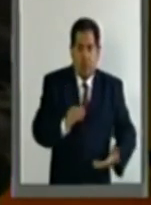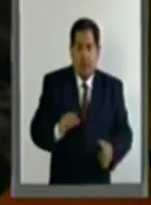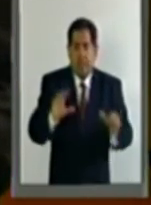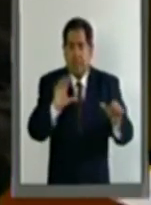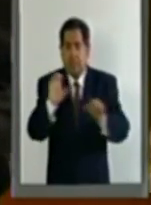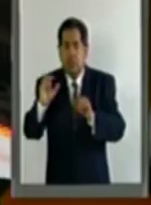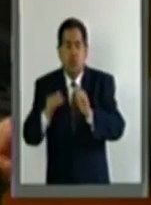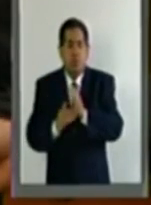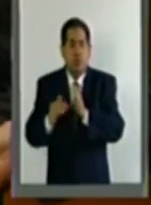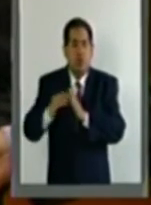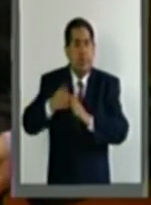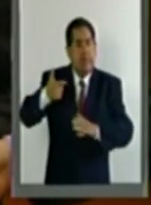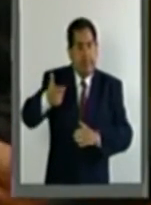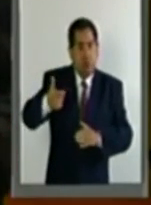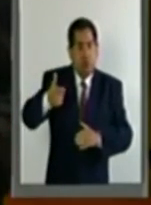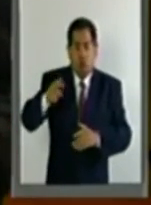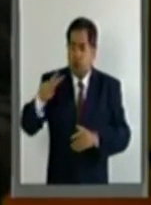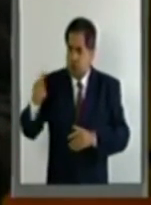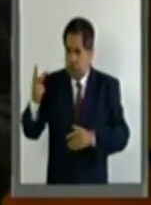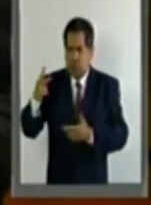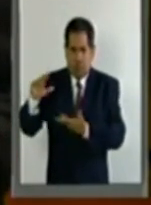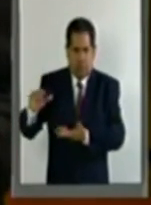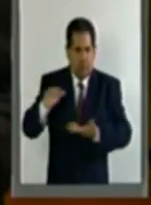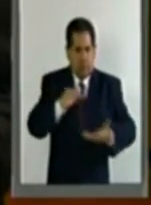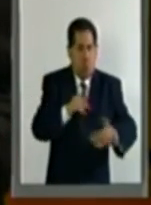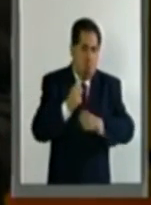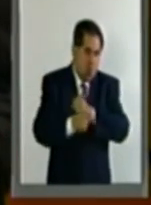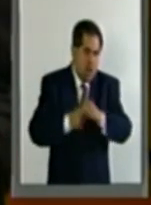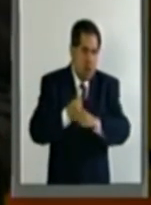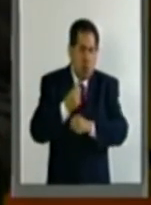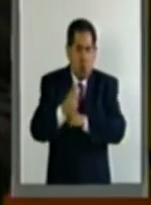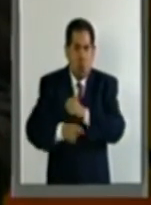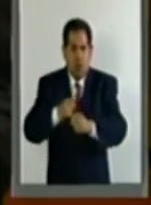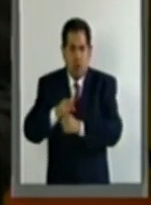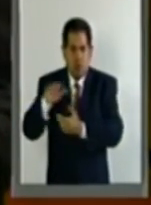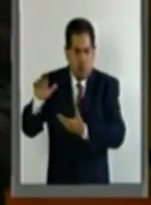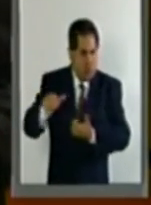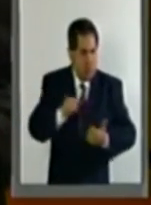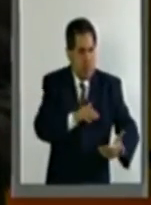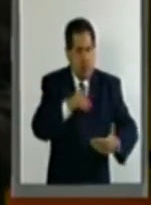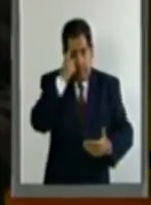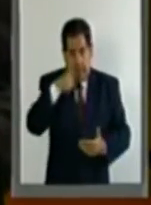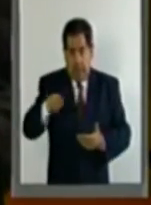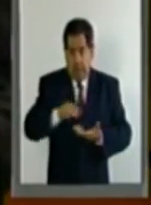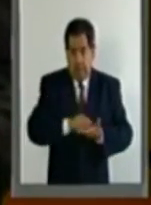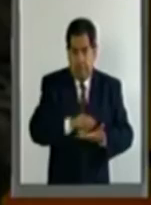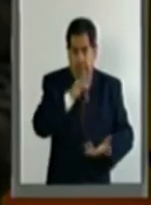600 millones de pesos anuales para que en este fondo